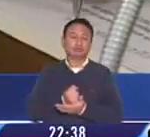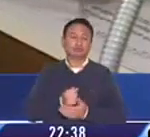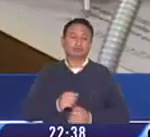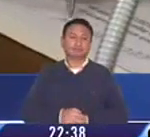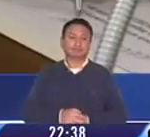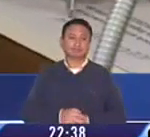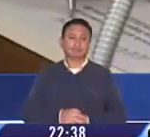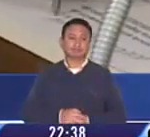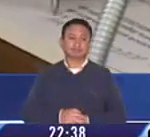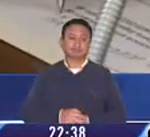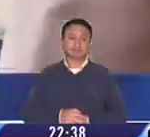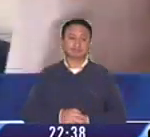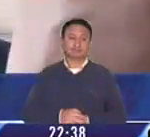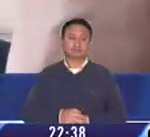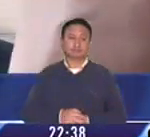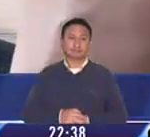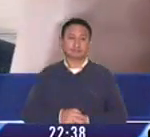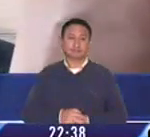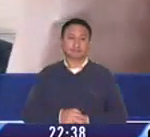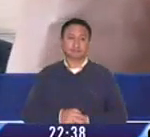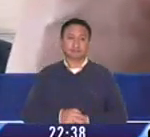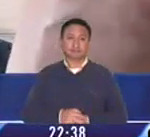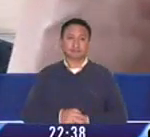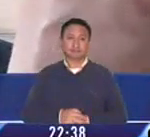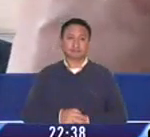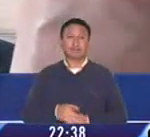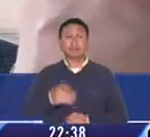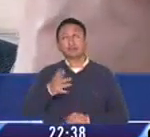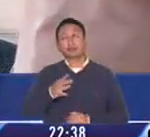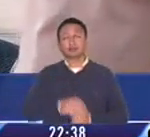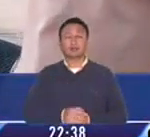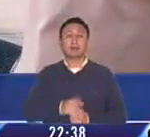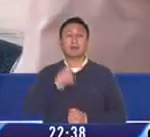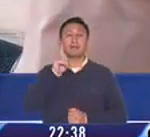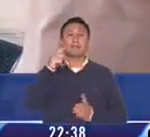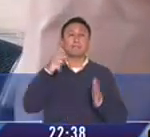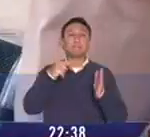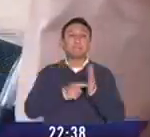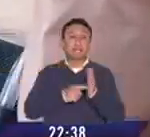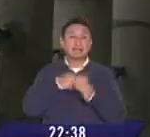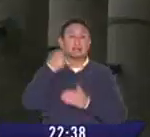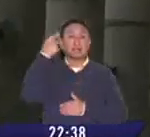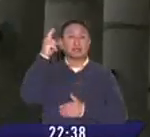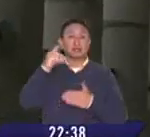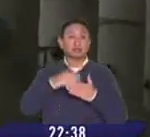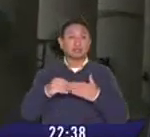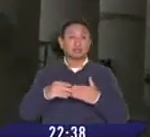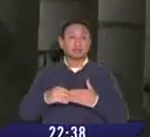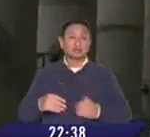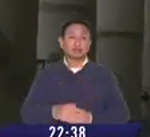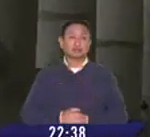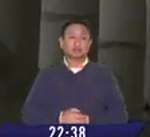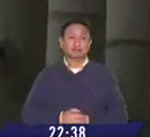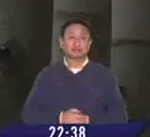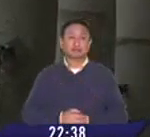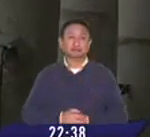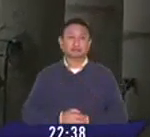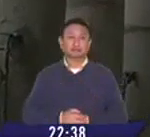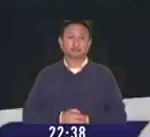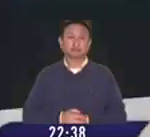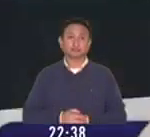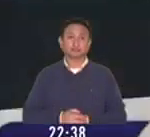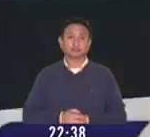IES por el 40%, lo que corresponde alrededor de 1.000 millones de dólares. Informó Valeria